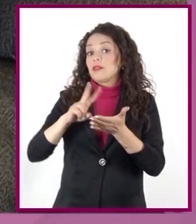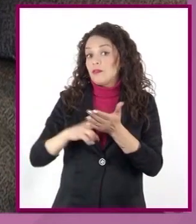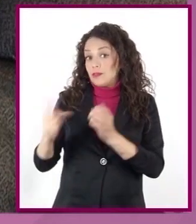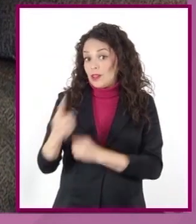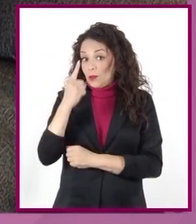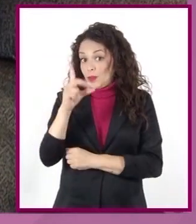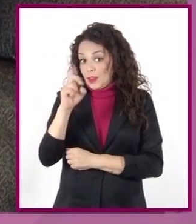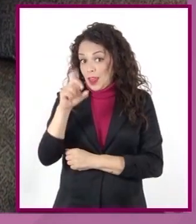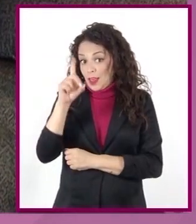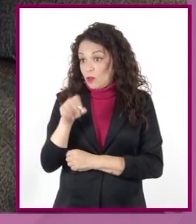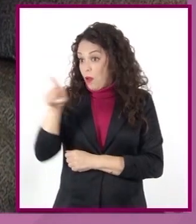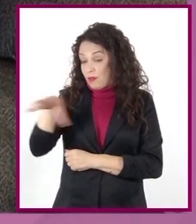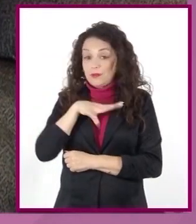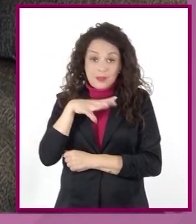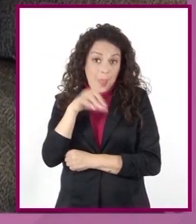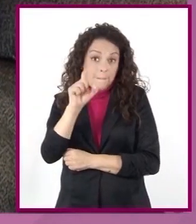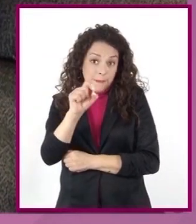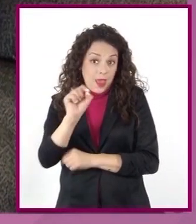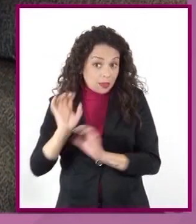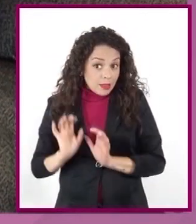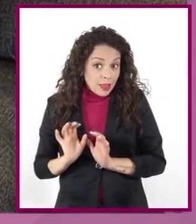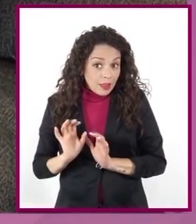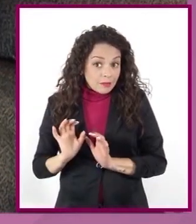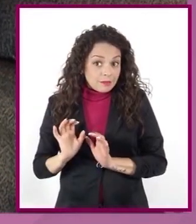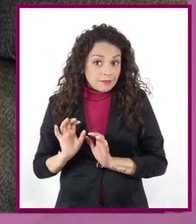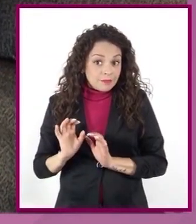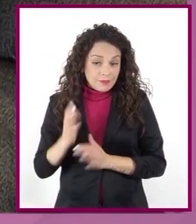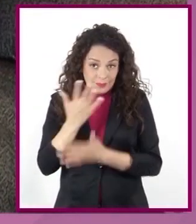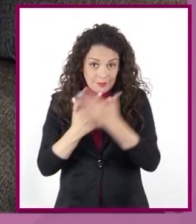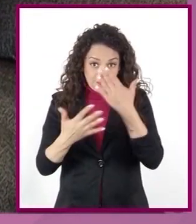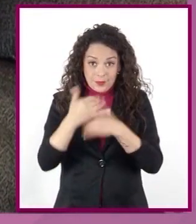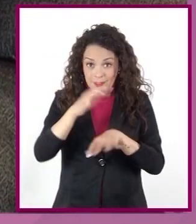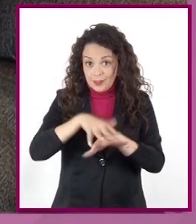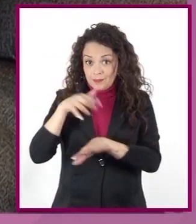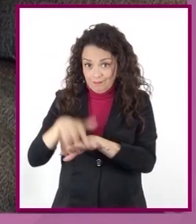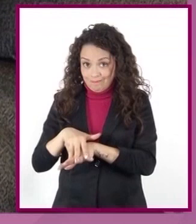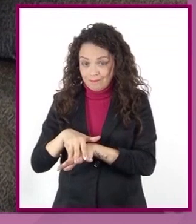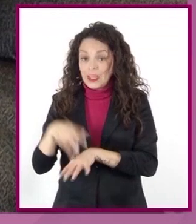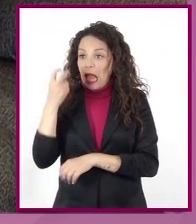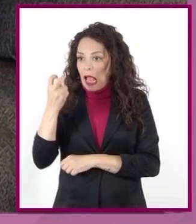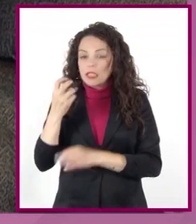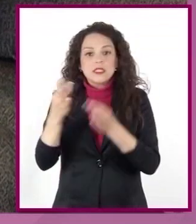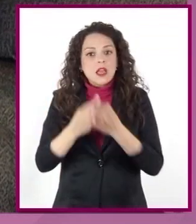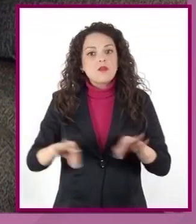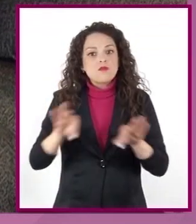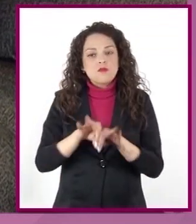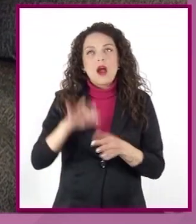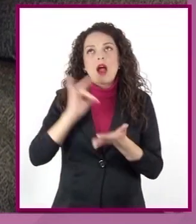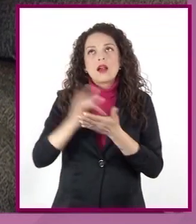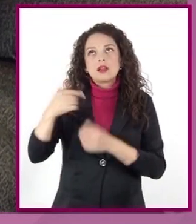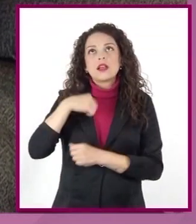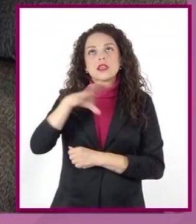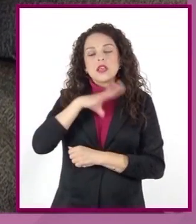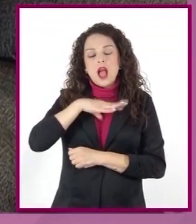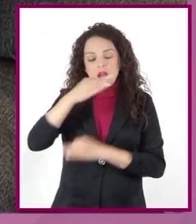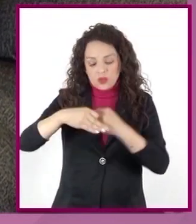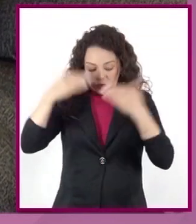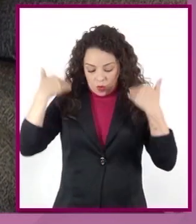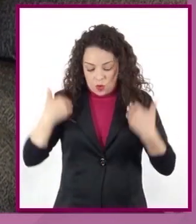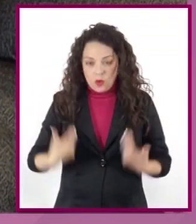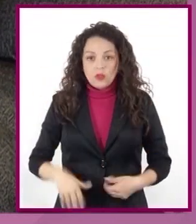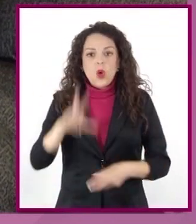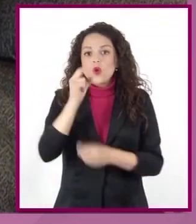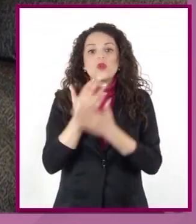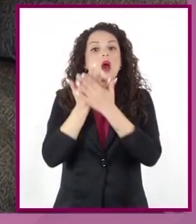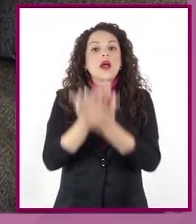creo que tú tienes 20 al menos. Valora eso que tienes ahorita y no esperes a que pase el tiempo, a que la vida te pueda